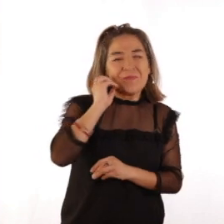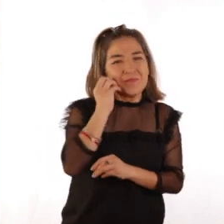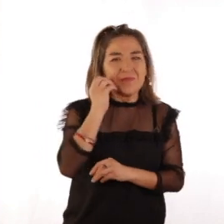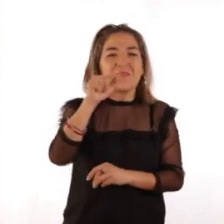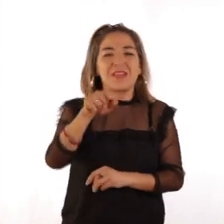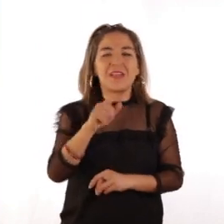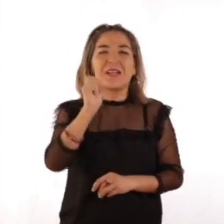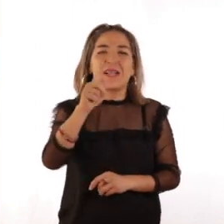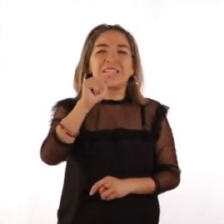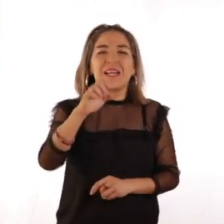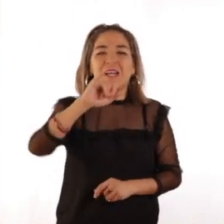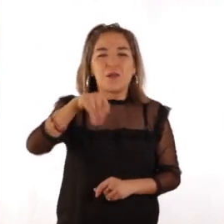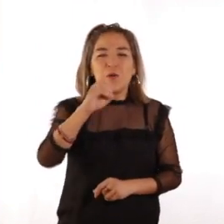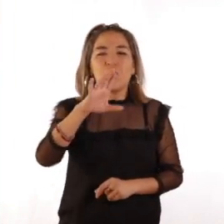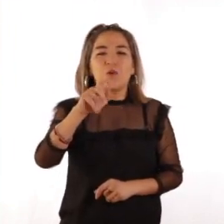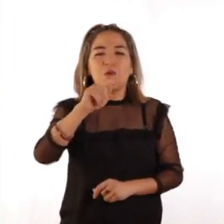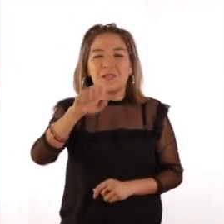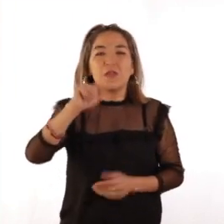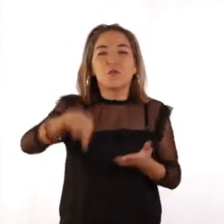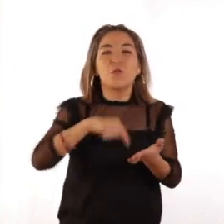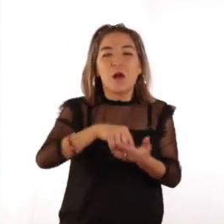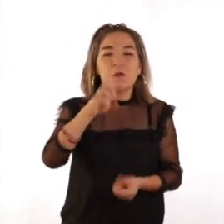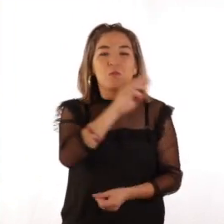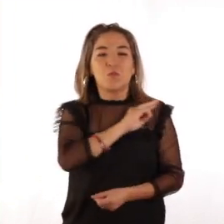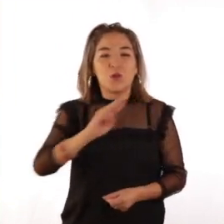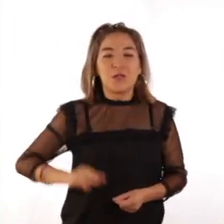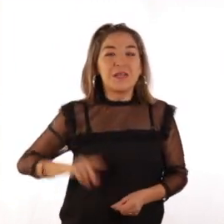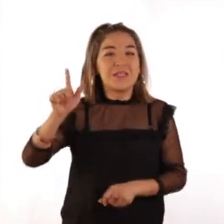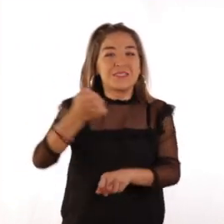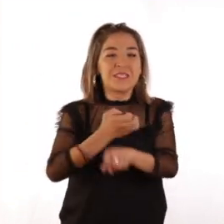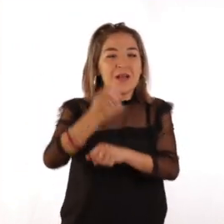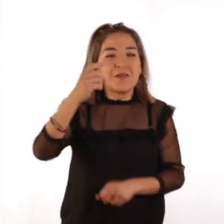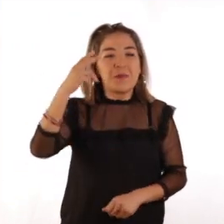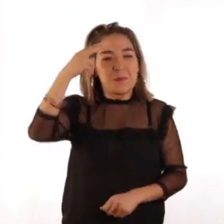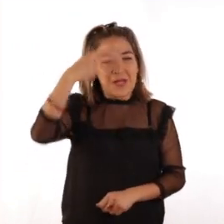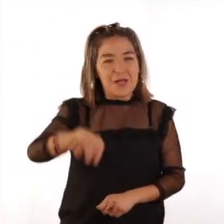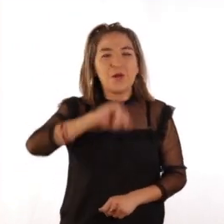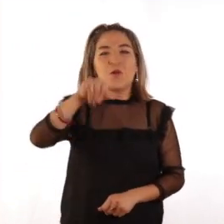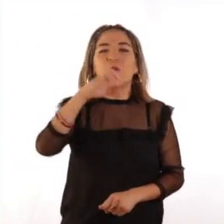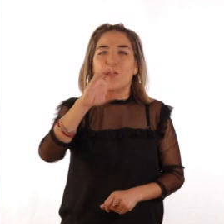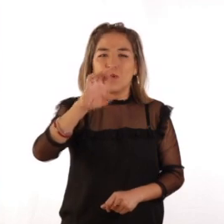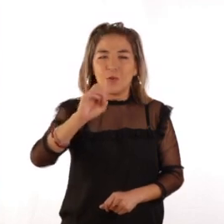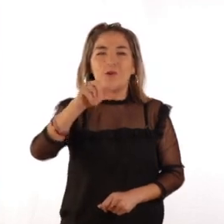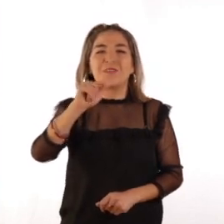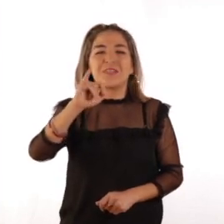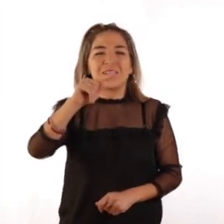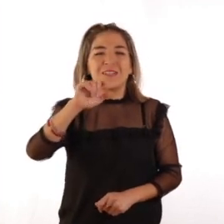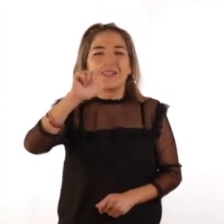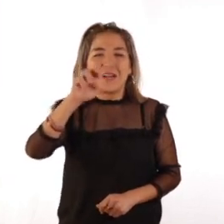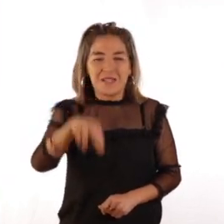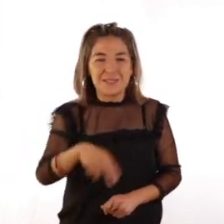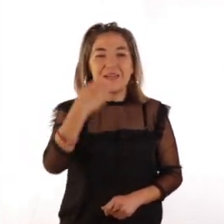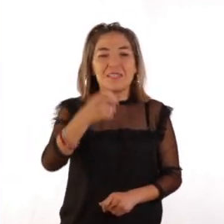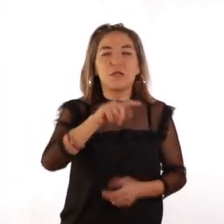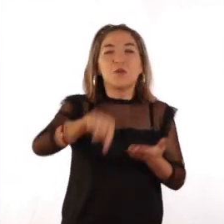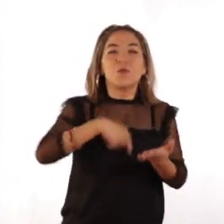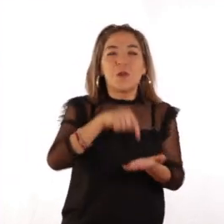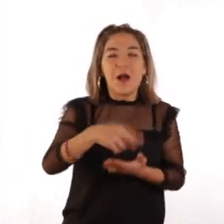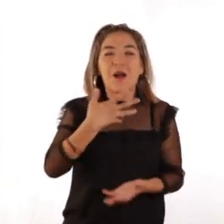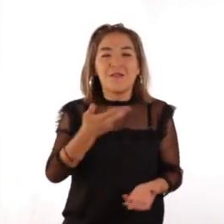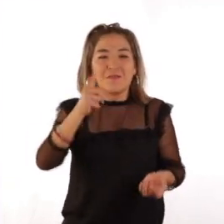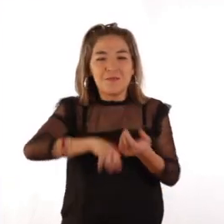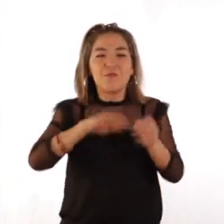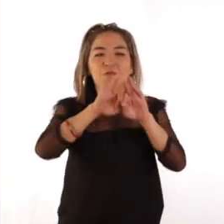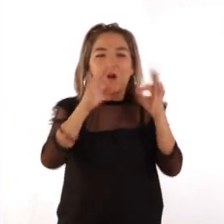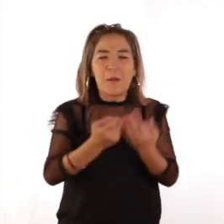o lugar entre los tejocotes. También le da el nombre a un municipio del Estado de México. Jocotitlán. Sitio donde se